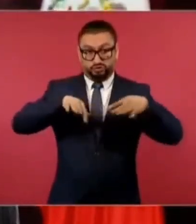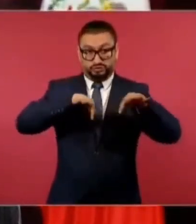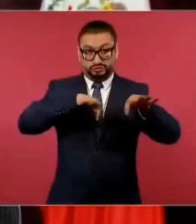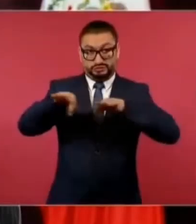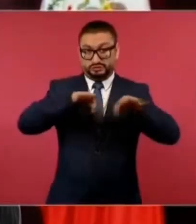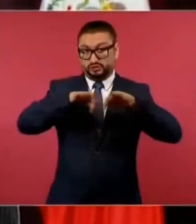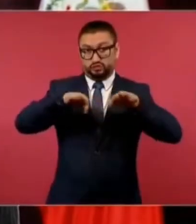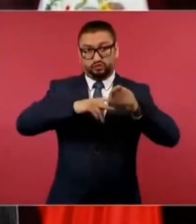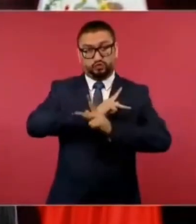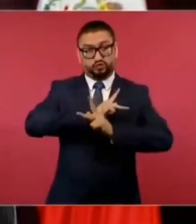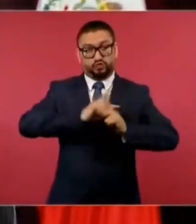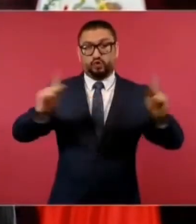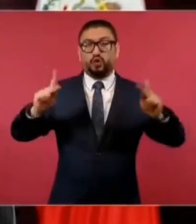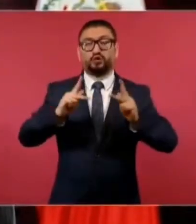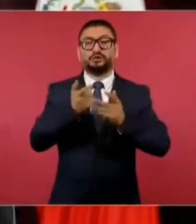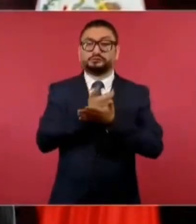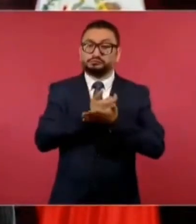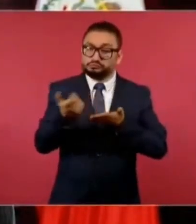trabajo.